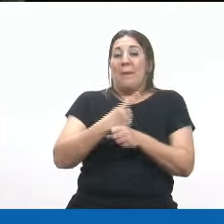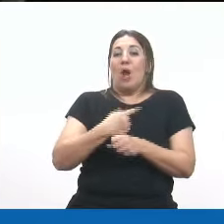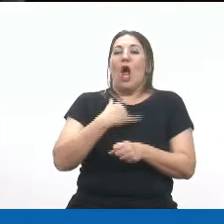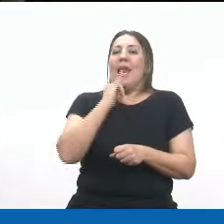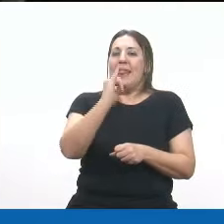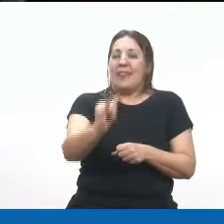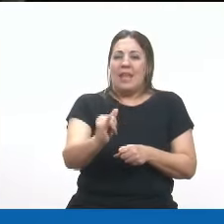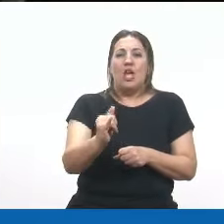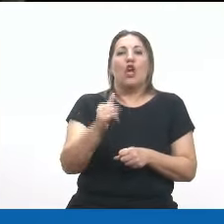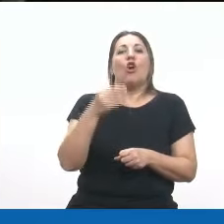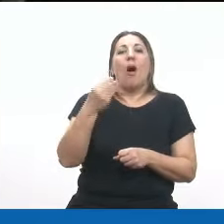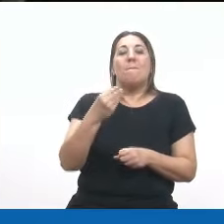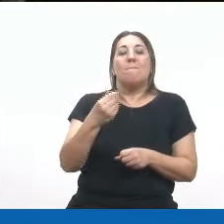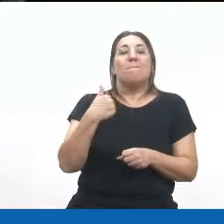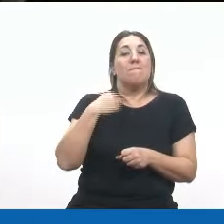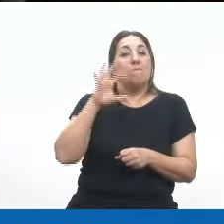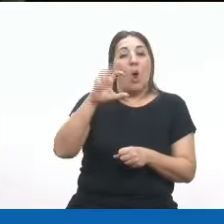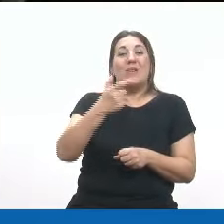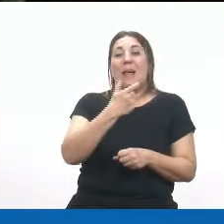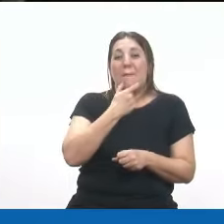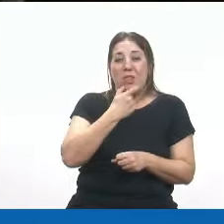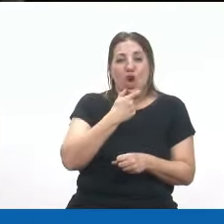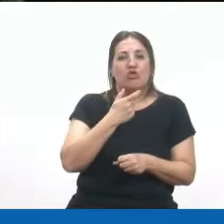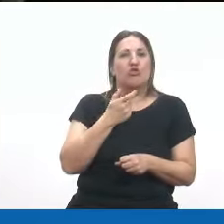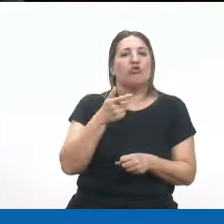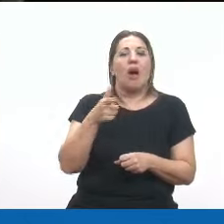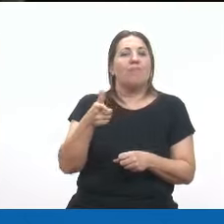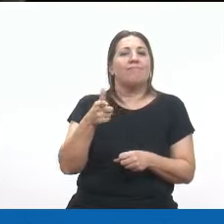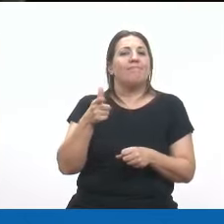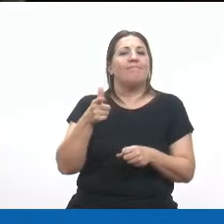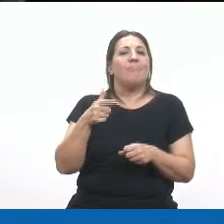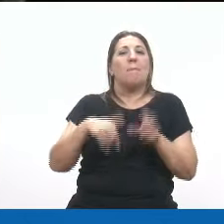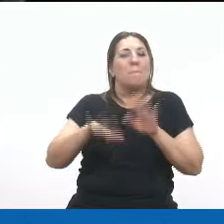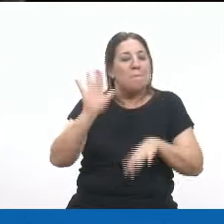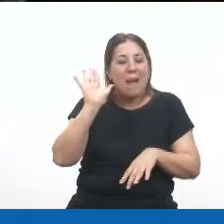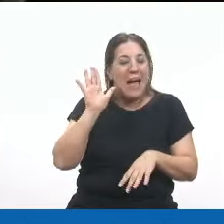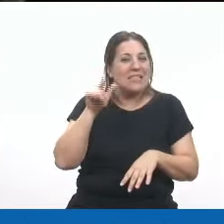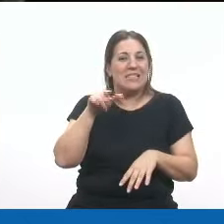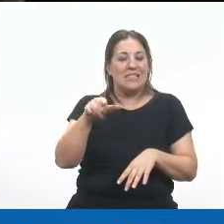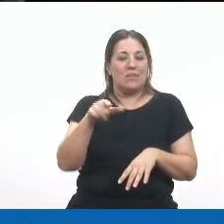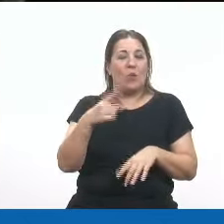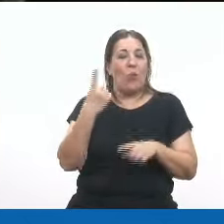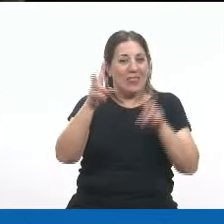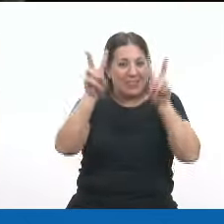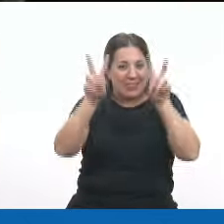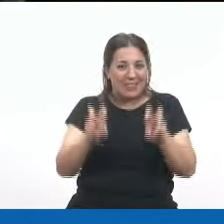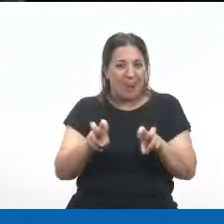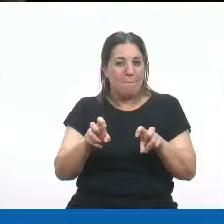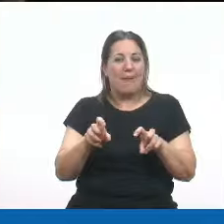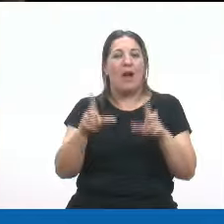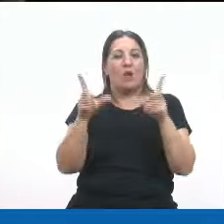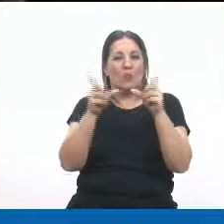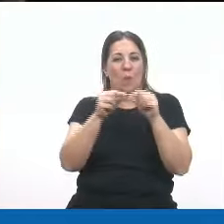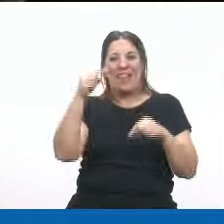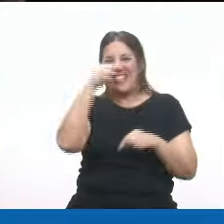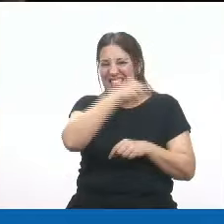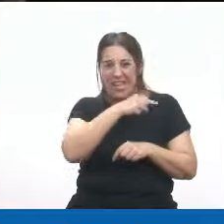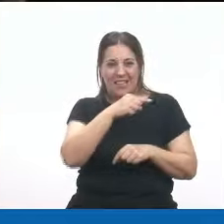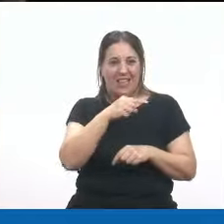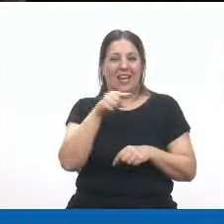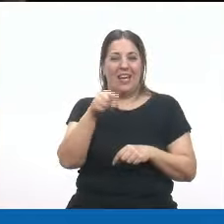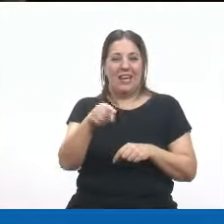afecta la provincia de Mendoza exclusivamente uno de los títulos que es el título si el título del